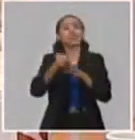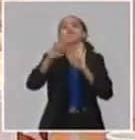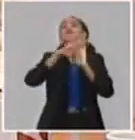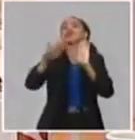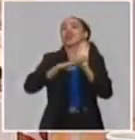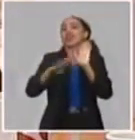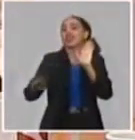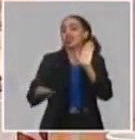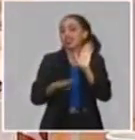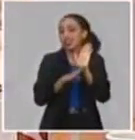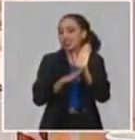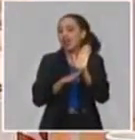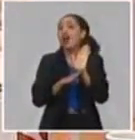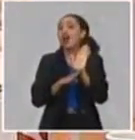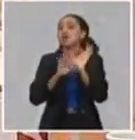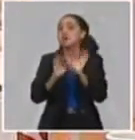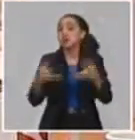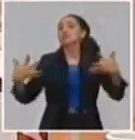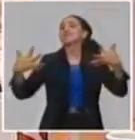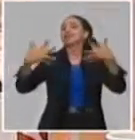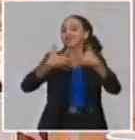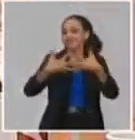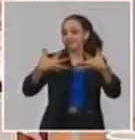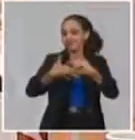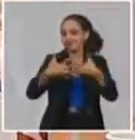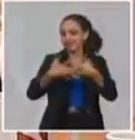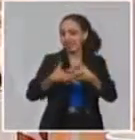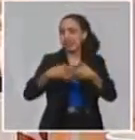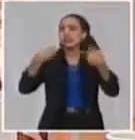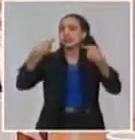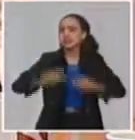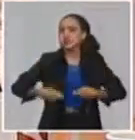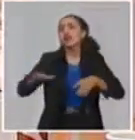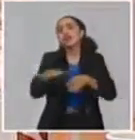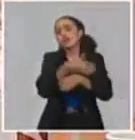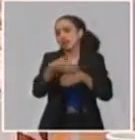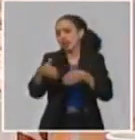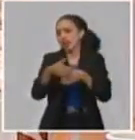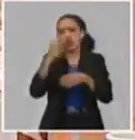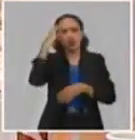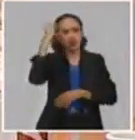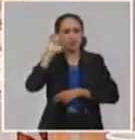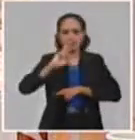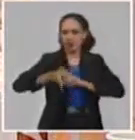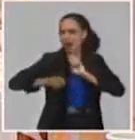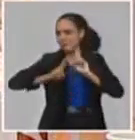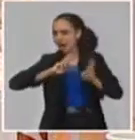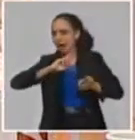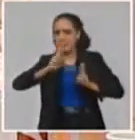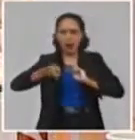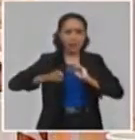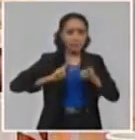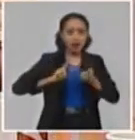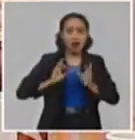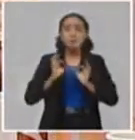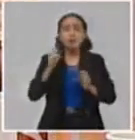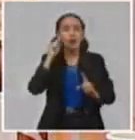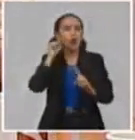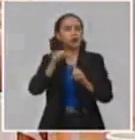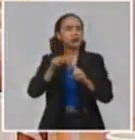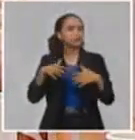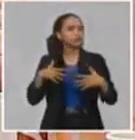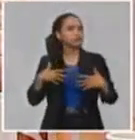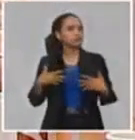medidas, no es una medida aislada, es un paquete de decisiones que el gobierno está impulsando con el objetivo